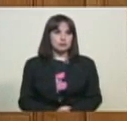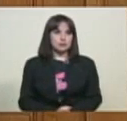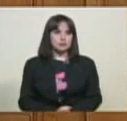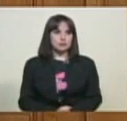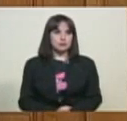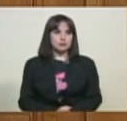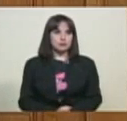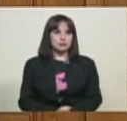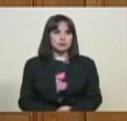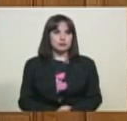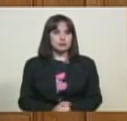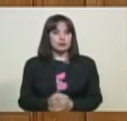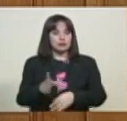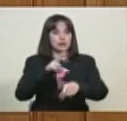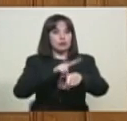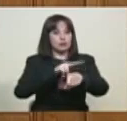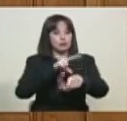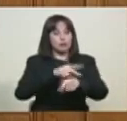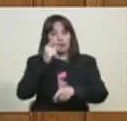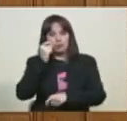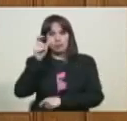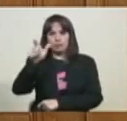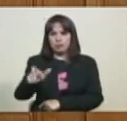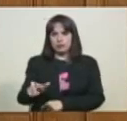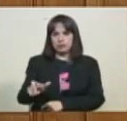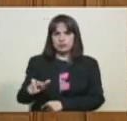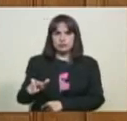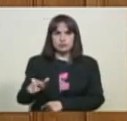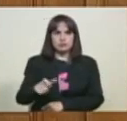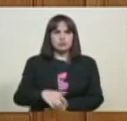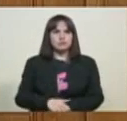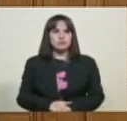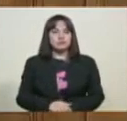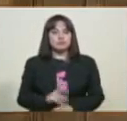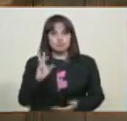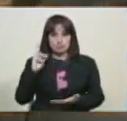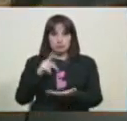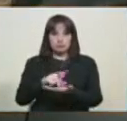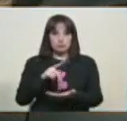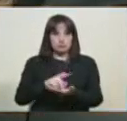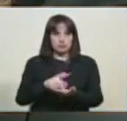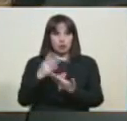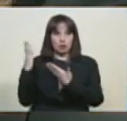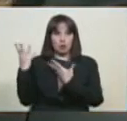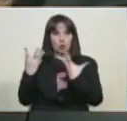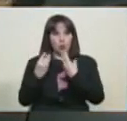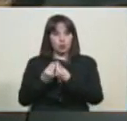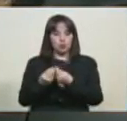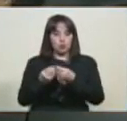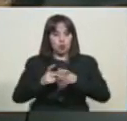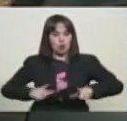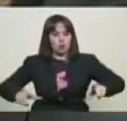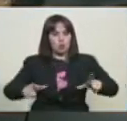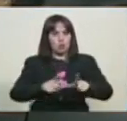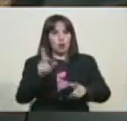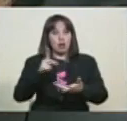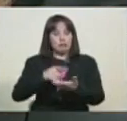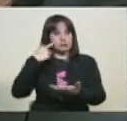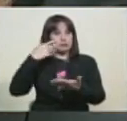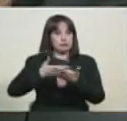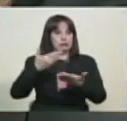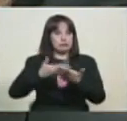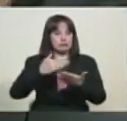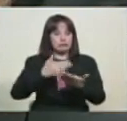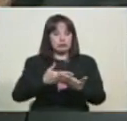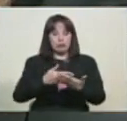Justicia, doctor Michael Moreno, quien estaba presente en la tarima presidencial, fue testigo de